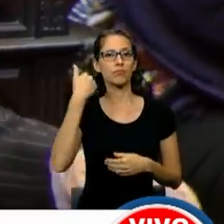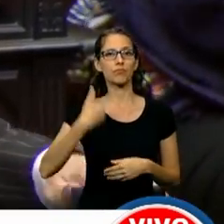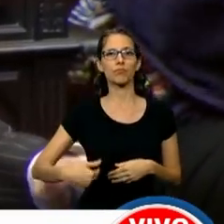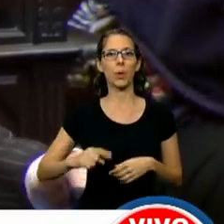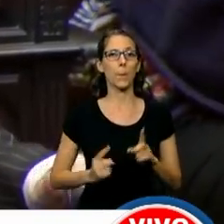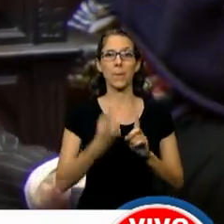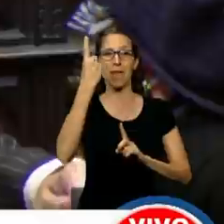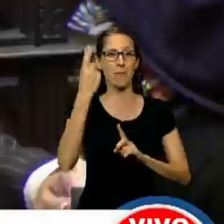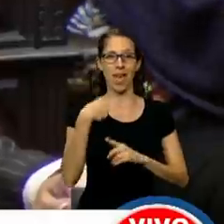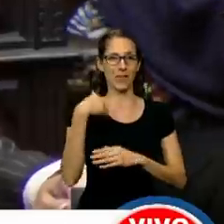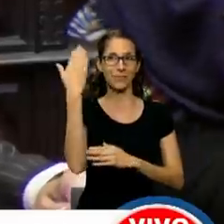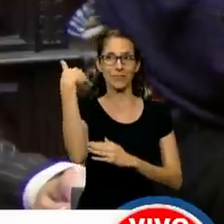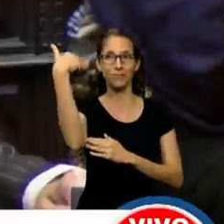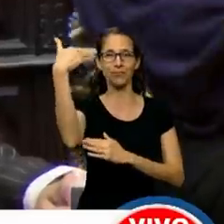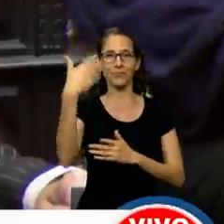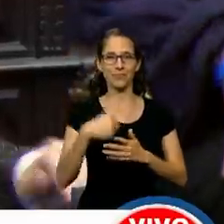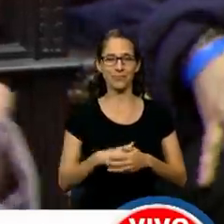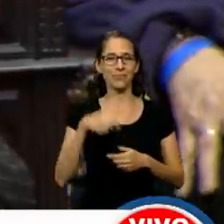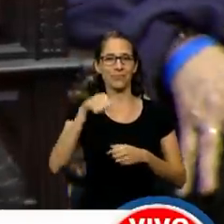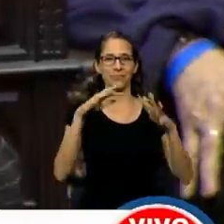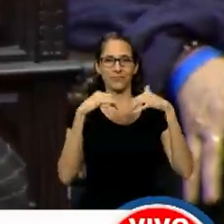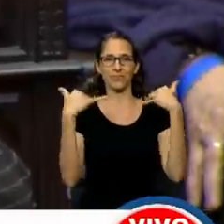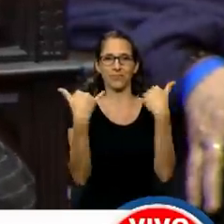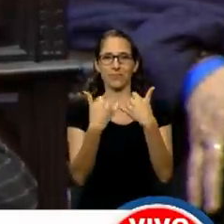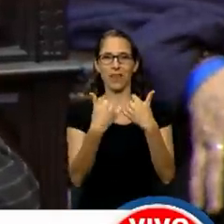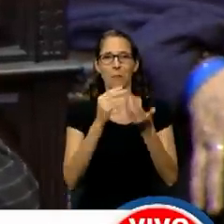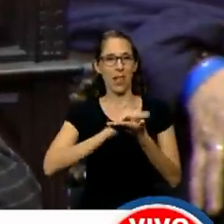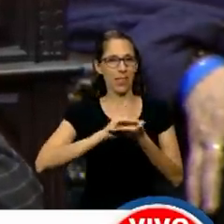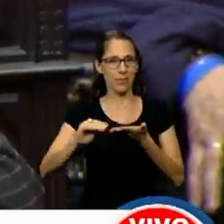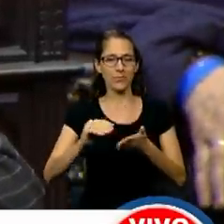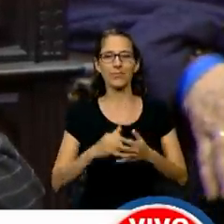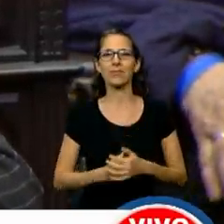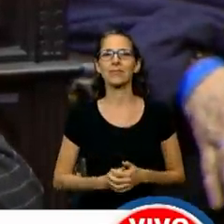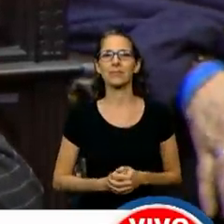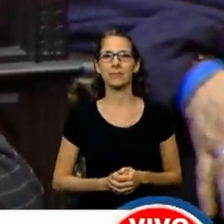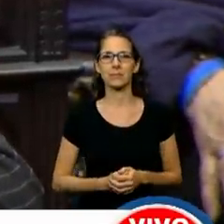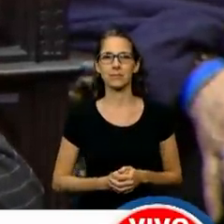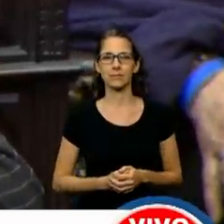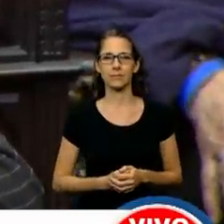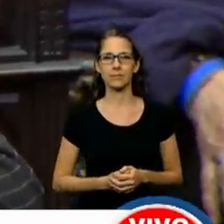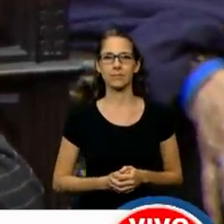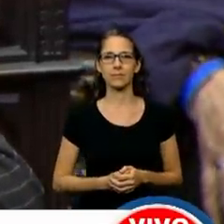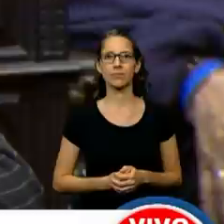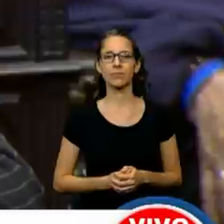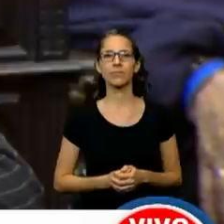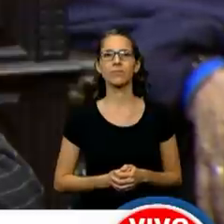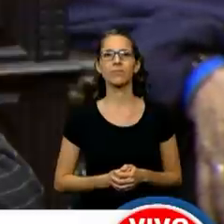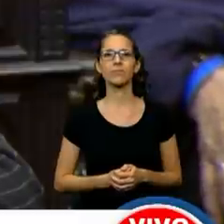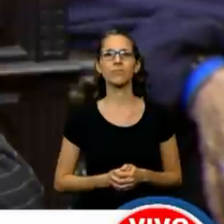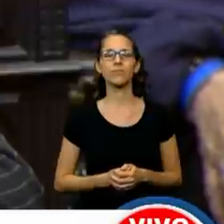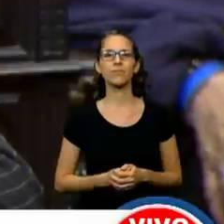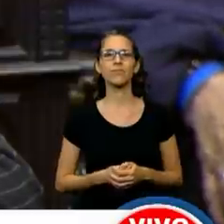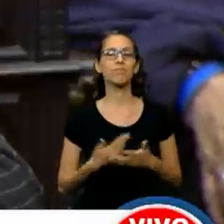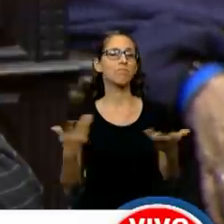intervención en la cámara de diputados y un poco